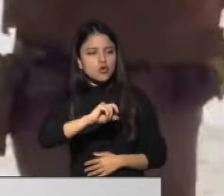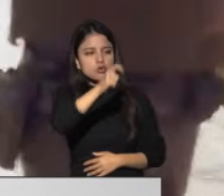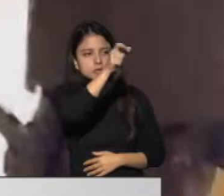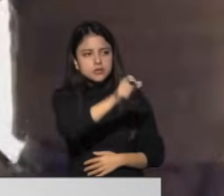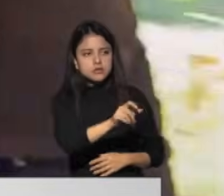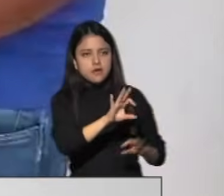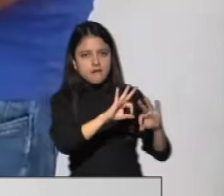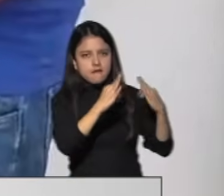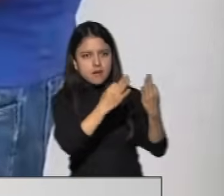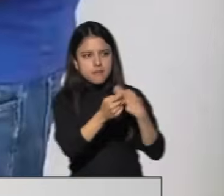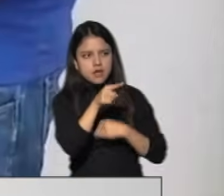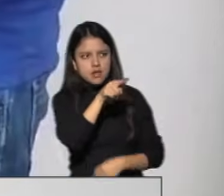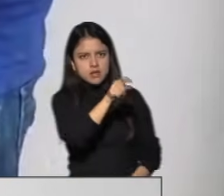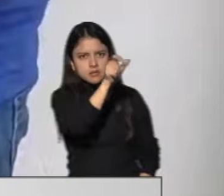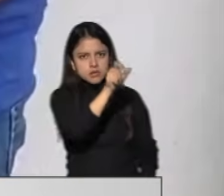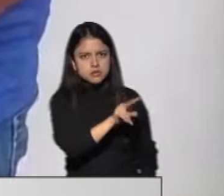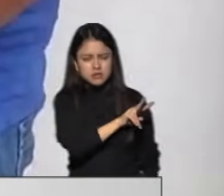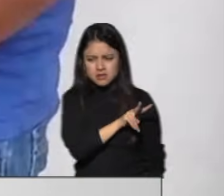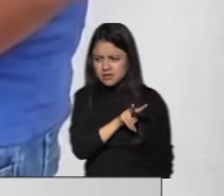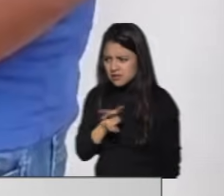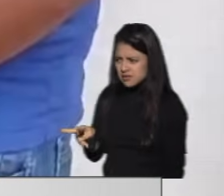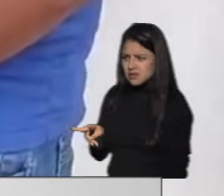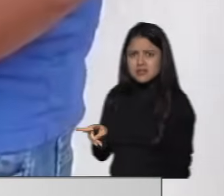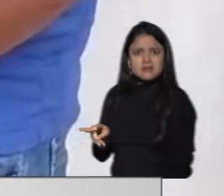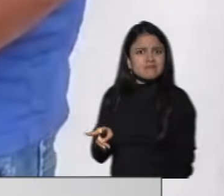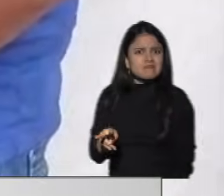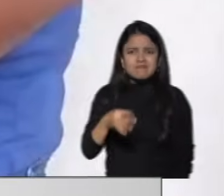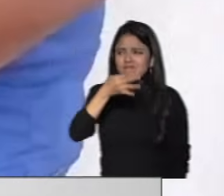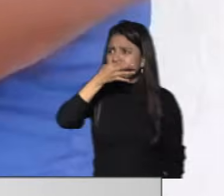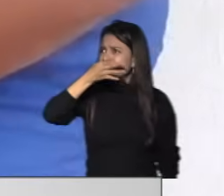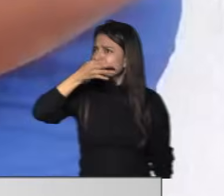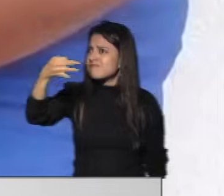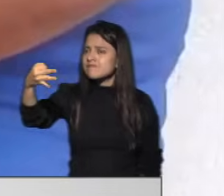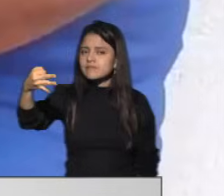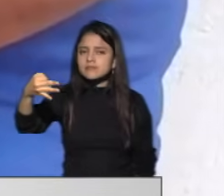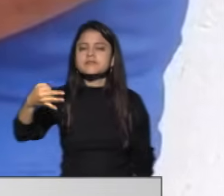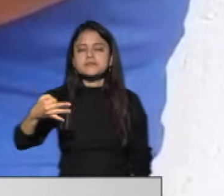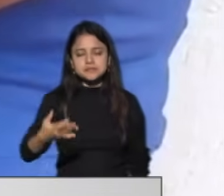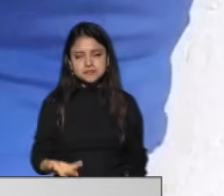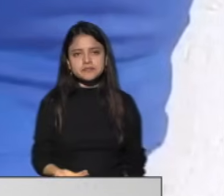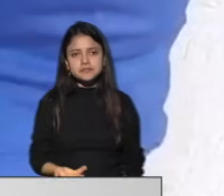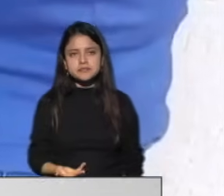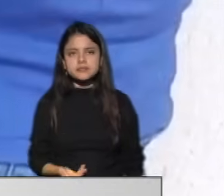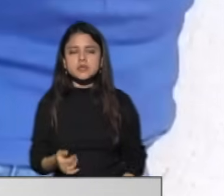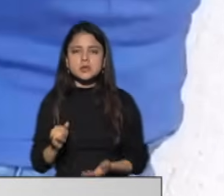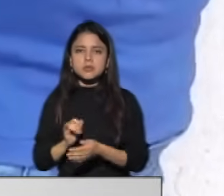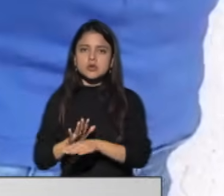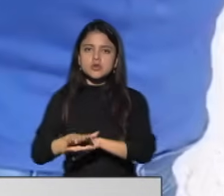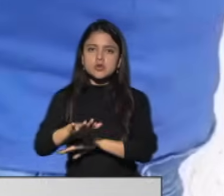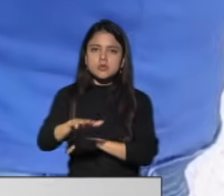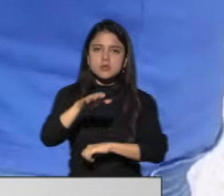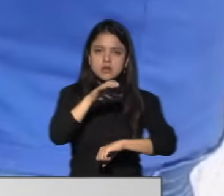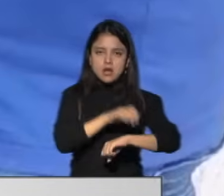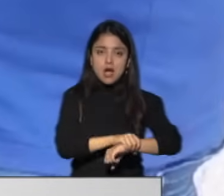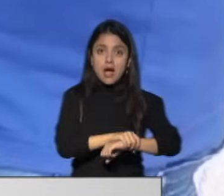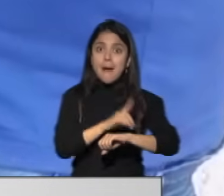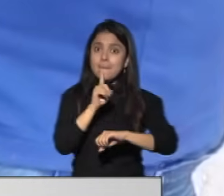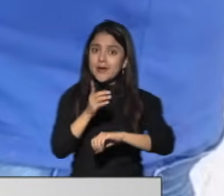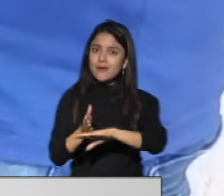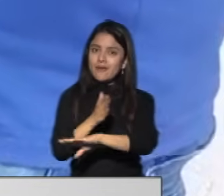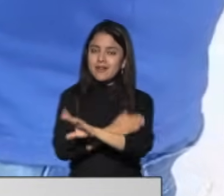que se dio cuenta de todos los vejámenes sexuales a los que estaba siendo sometida, denunció y este hombre escapó hacia acá,